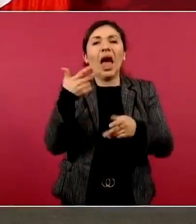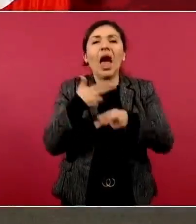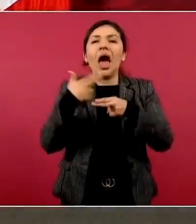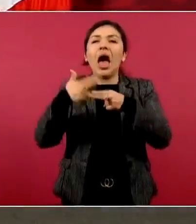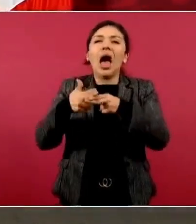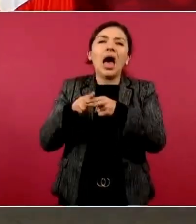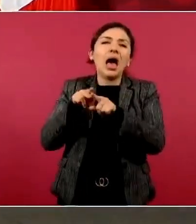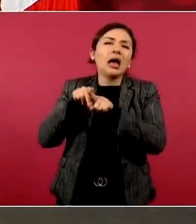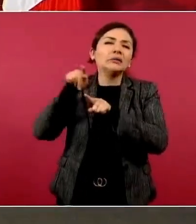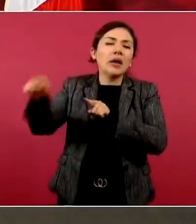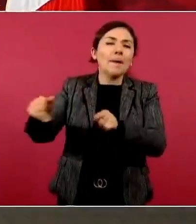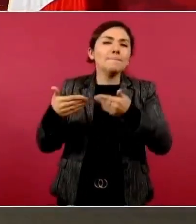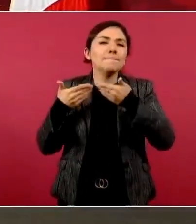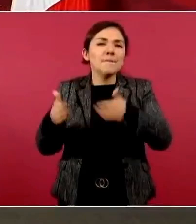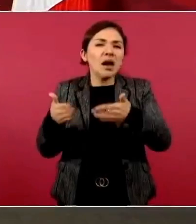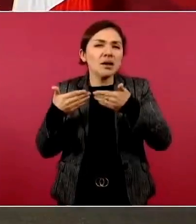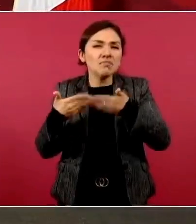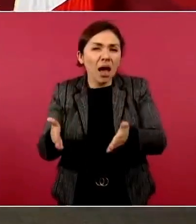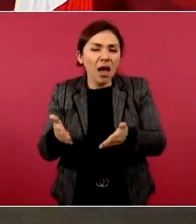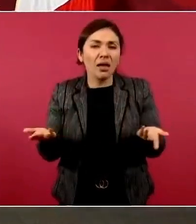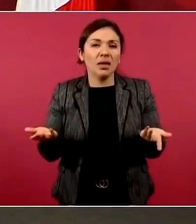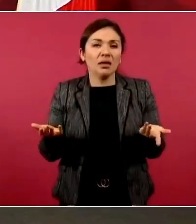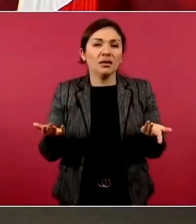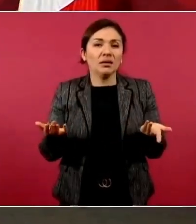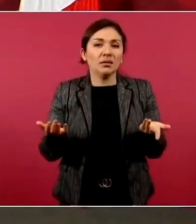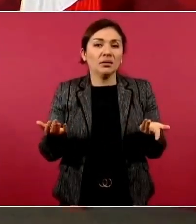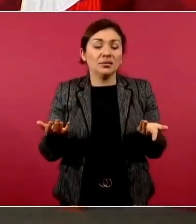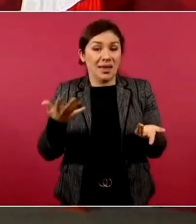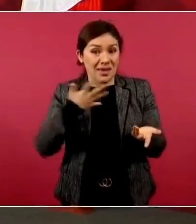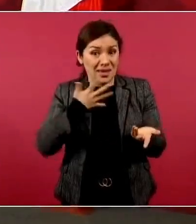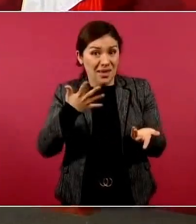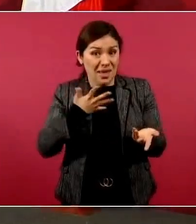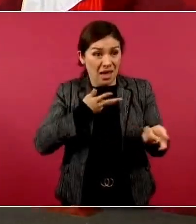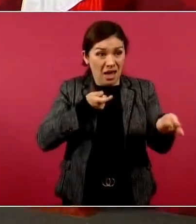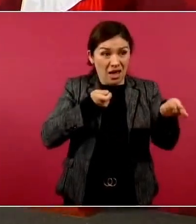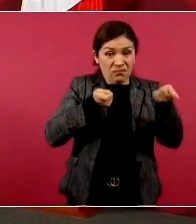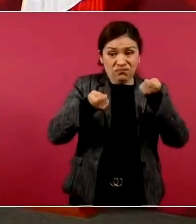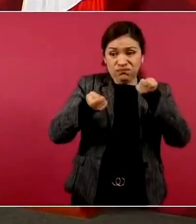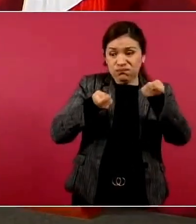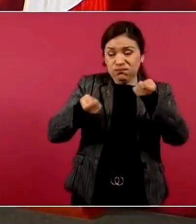Darién, sí, tener todo el dominio